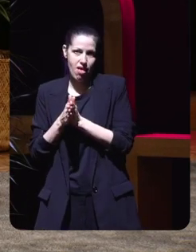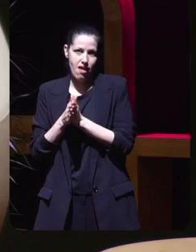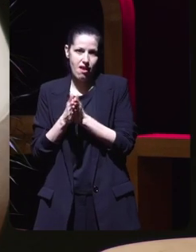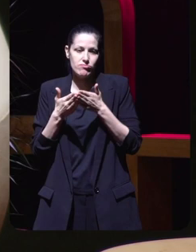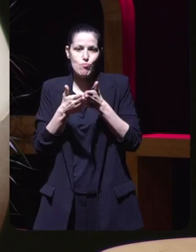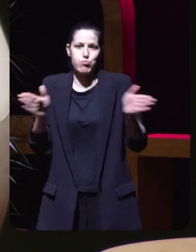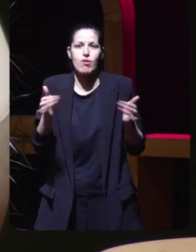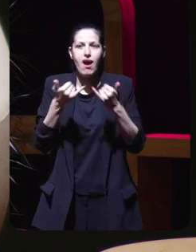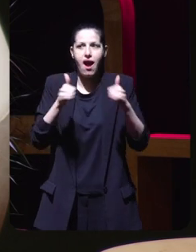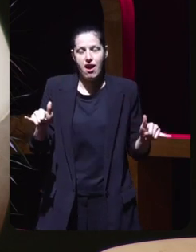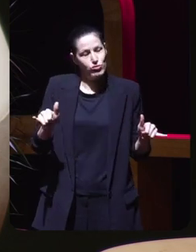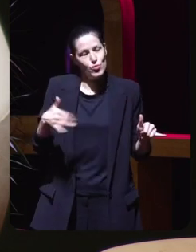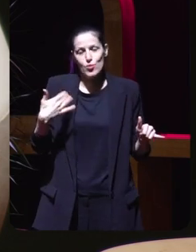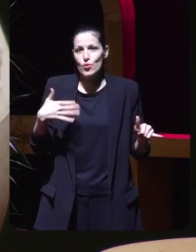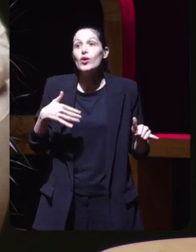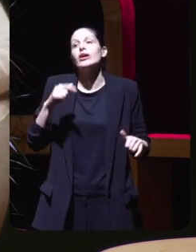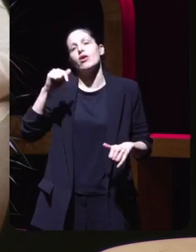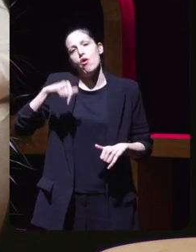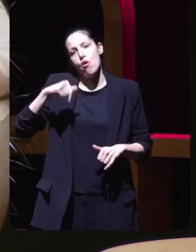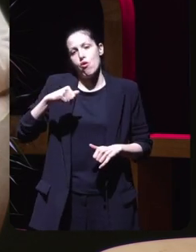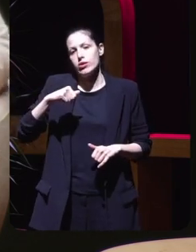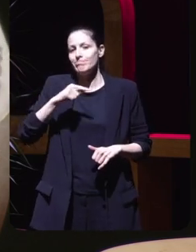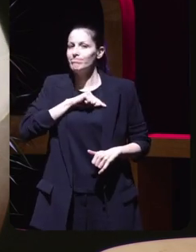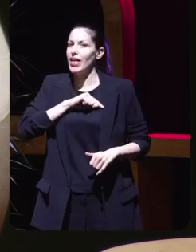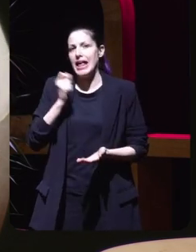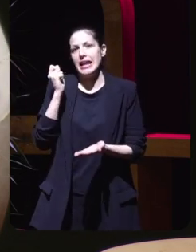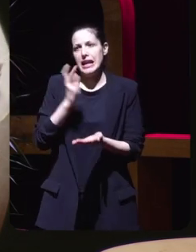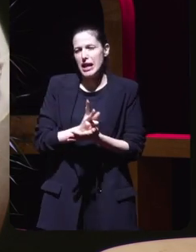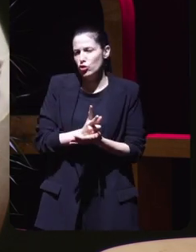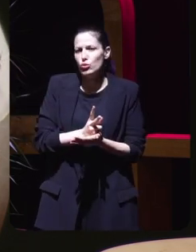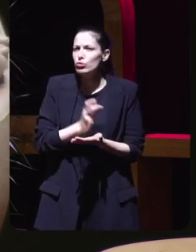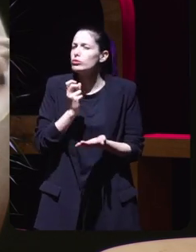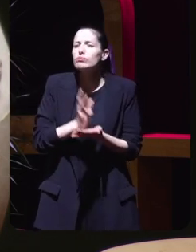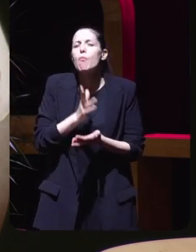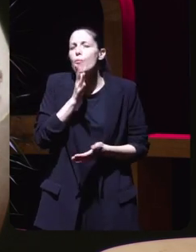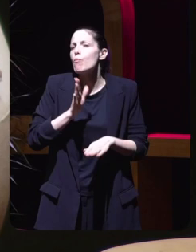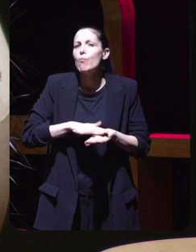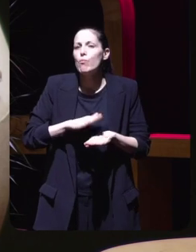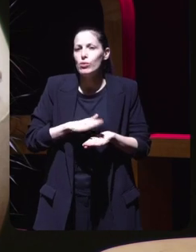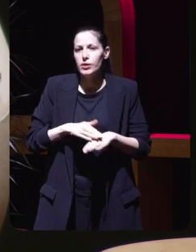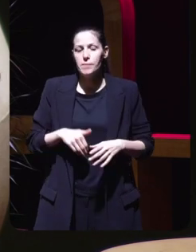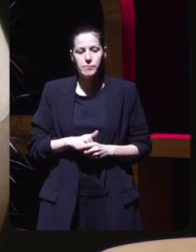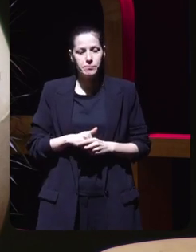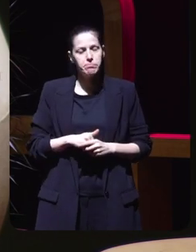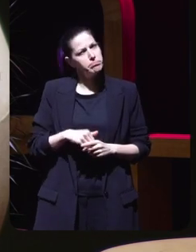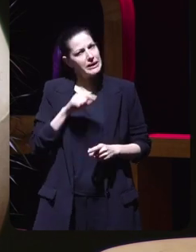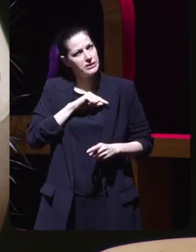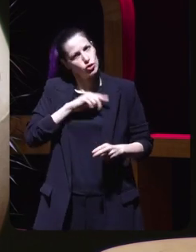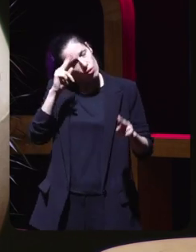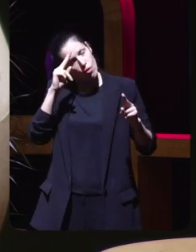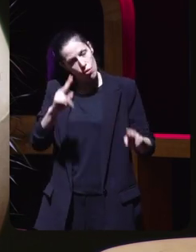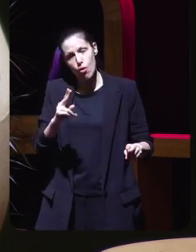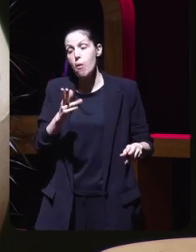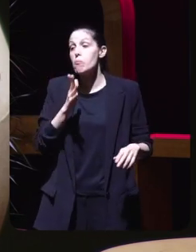estar aquí y también es todo un reto por unas cuestiones que os voy a comentar no en una honra porque